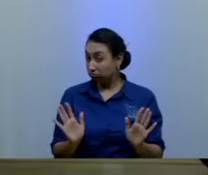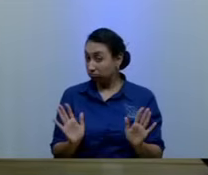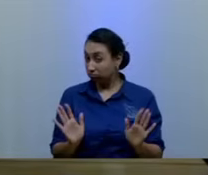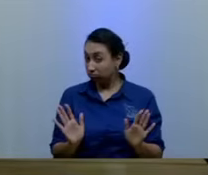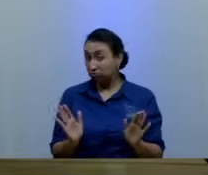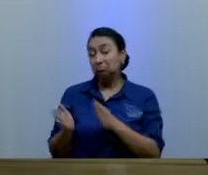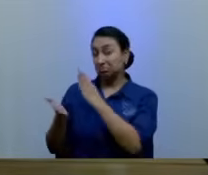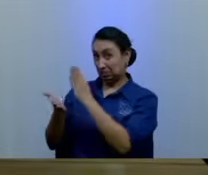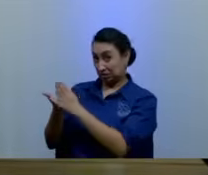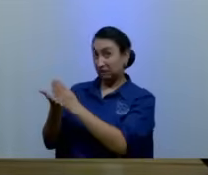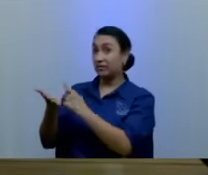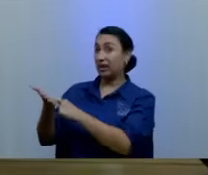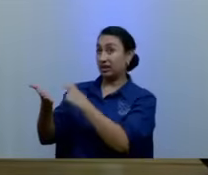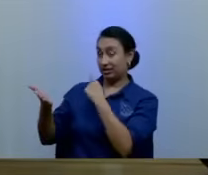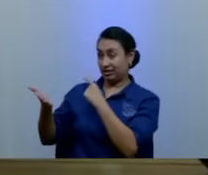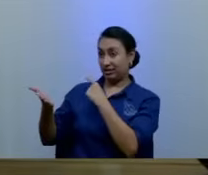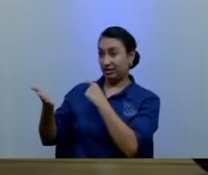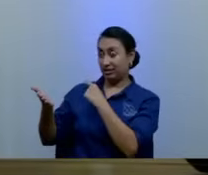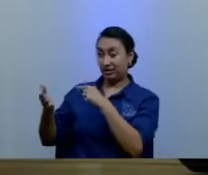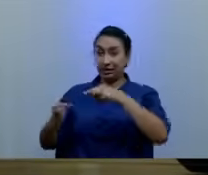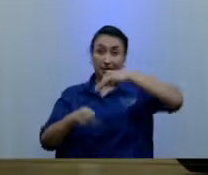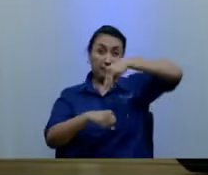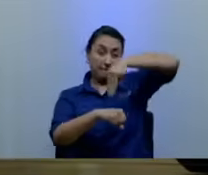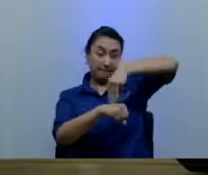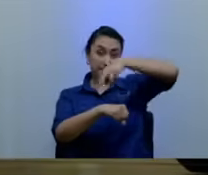versículo 49.